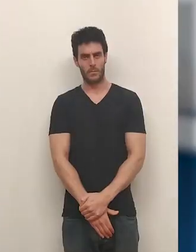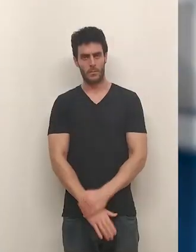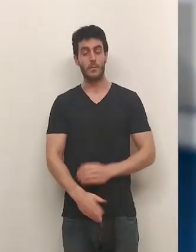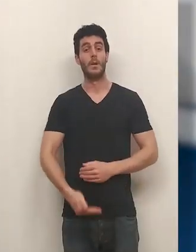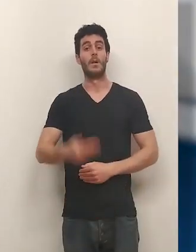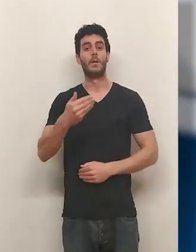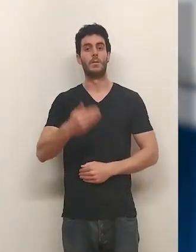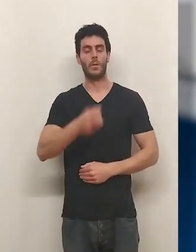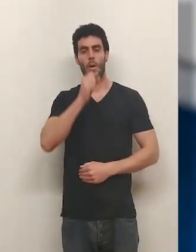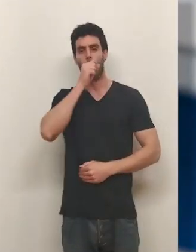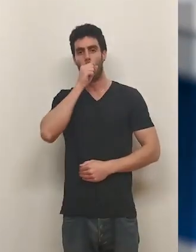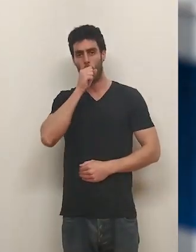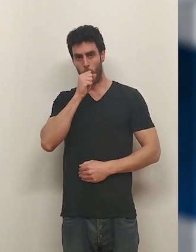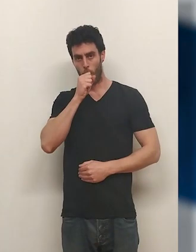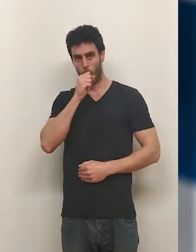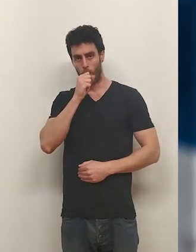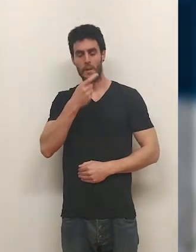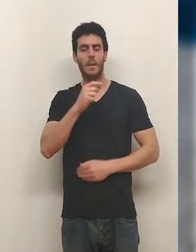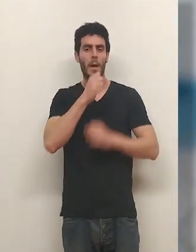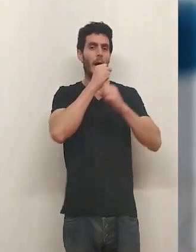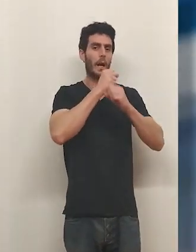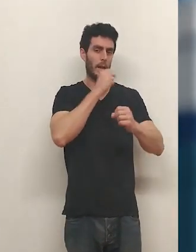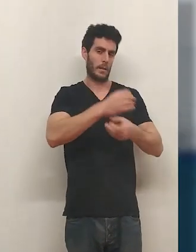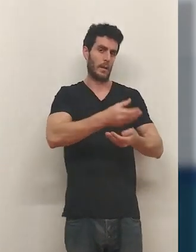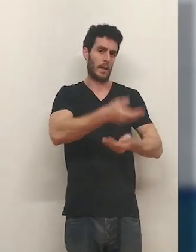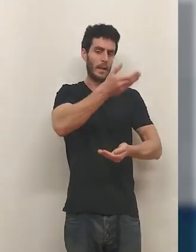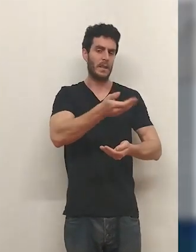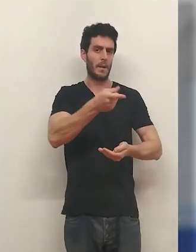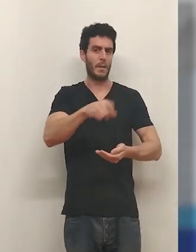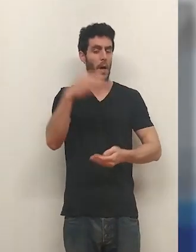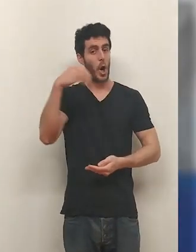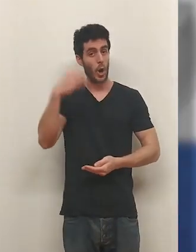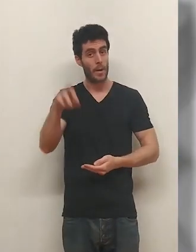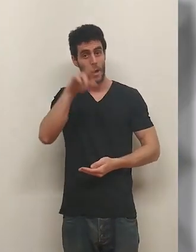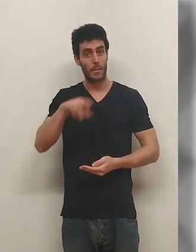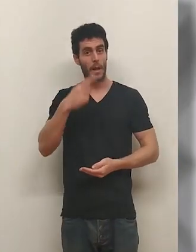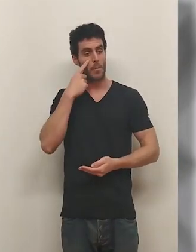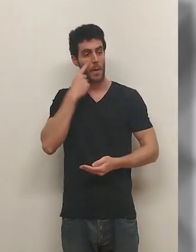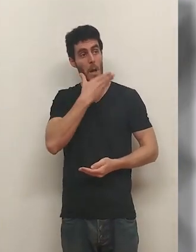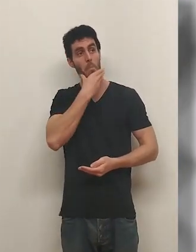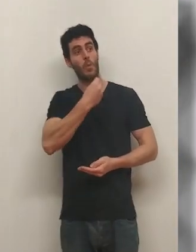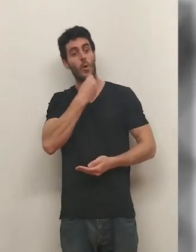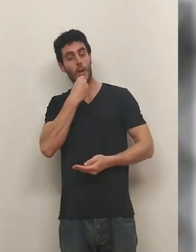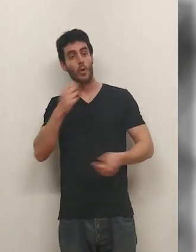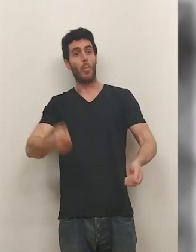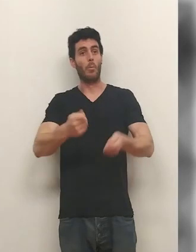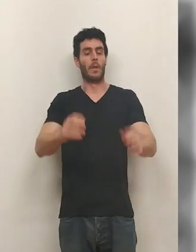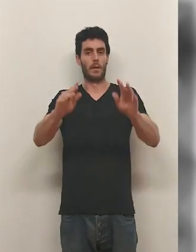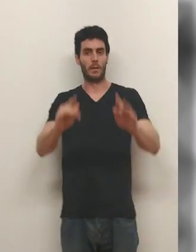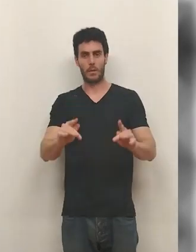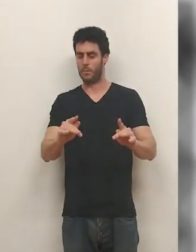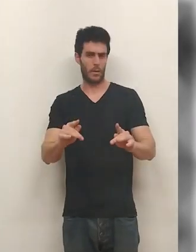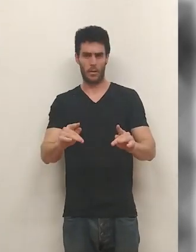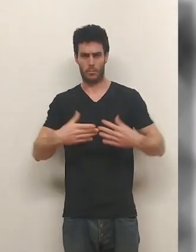Sobre todo vapeadores, cigarros electrónicos y cachimbas también. A los jóvenes hay que incidir en que, por muy bonito que no lo pongan las campañas publicitarias,